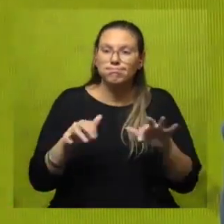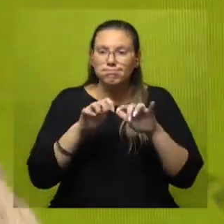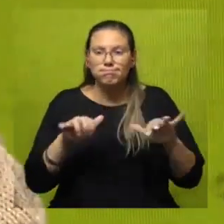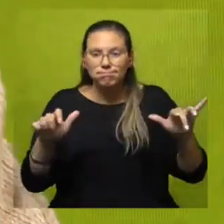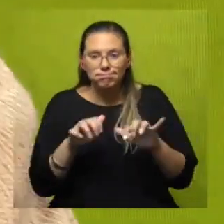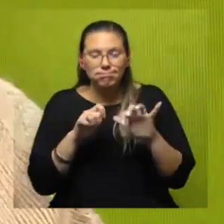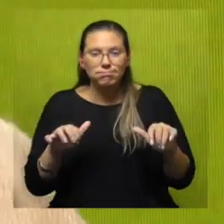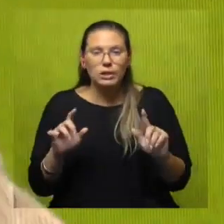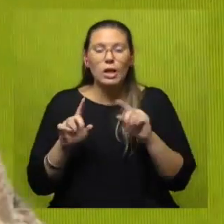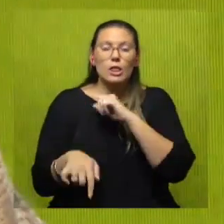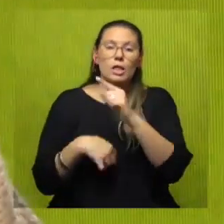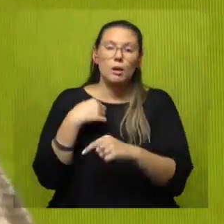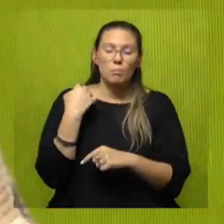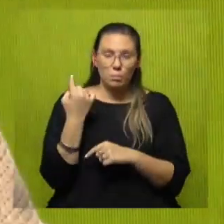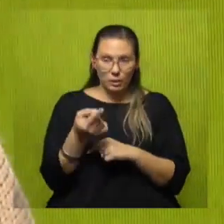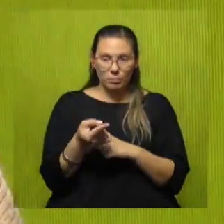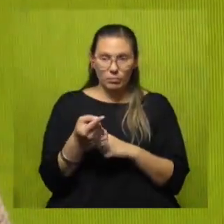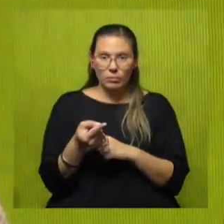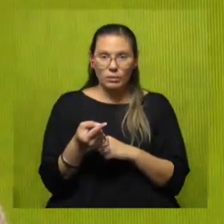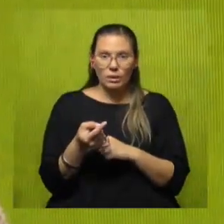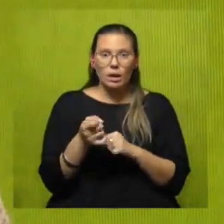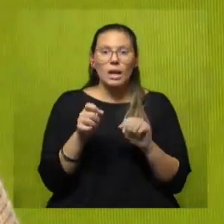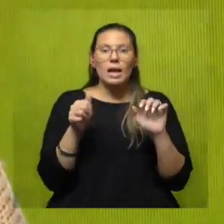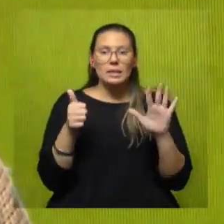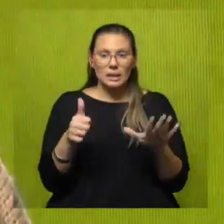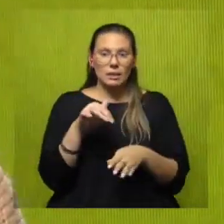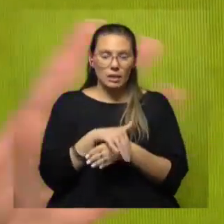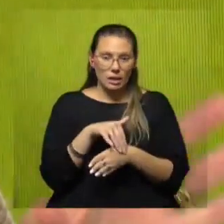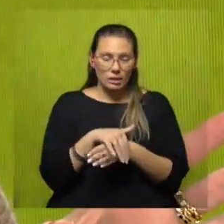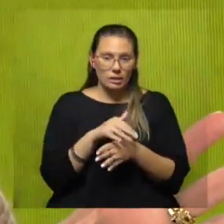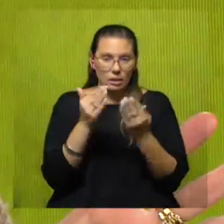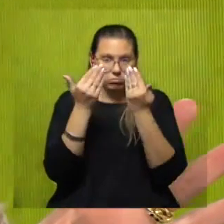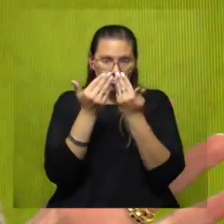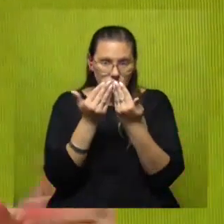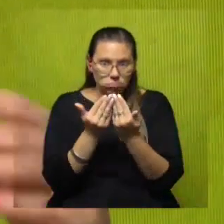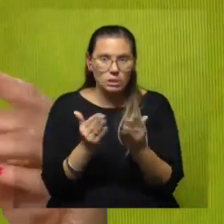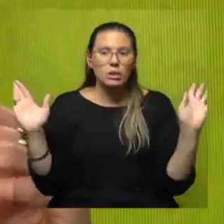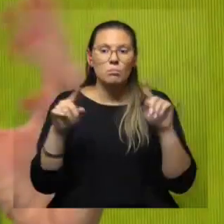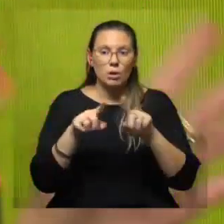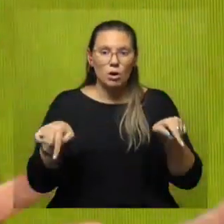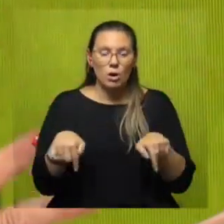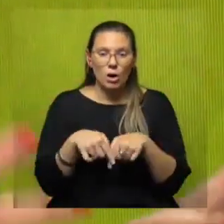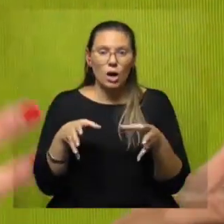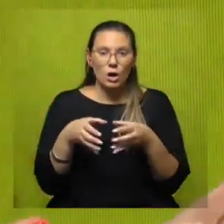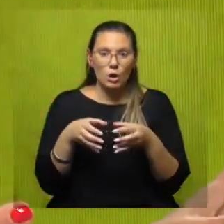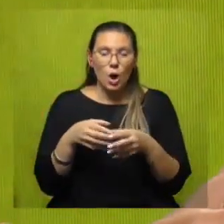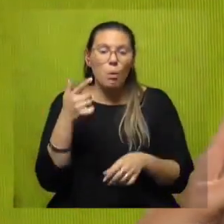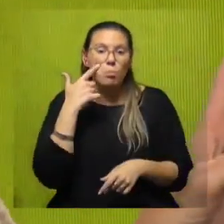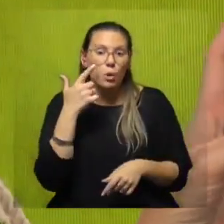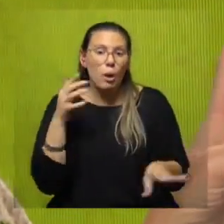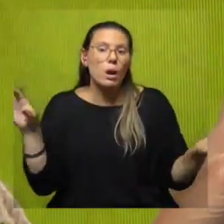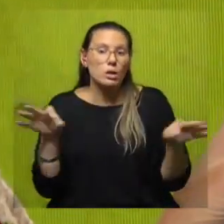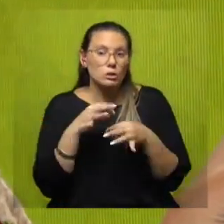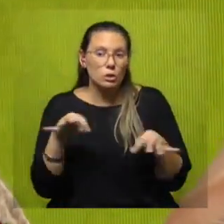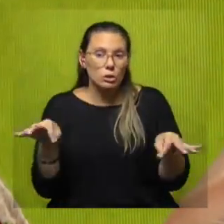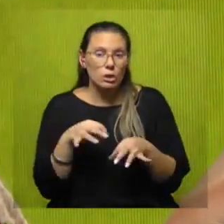canciones. Y luego seguimos a las 18 horas, vamos a abrir la sala para que la banda, la prueba de sonido